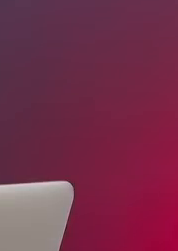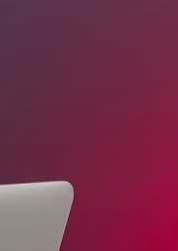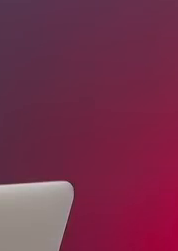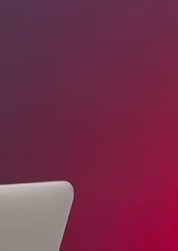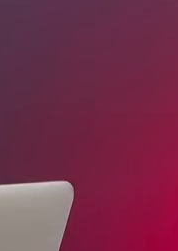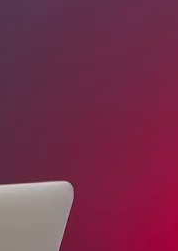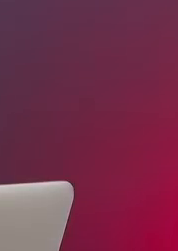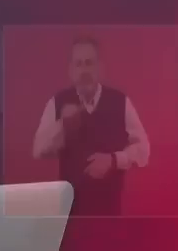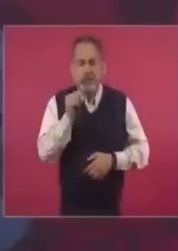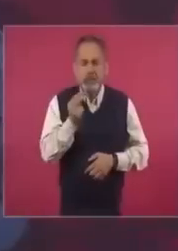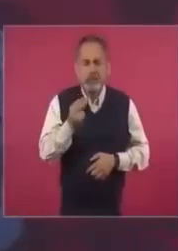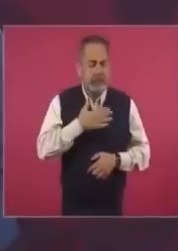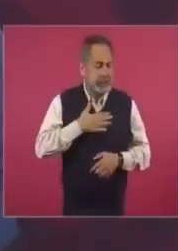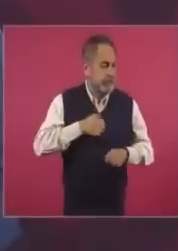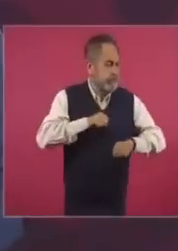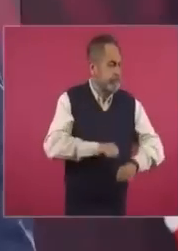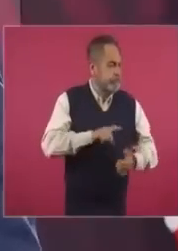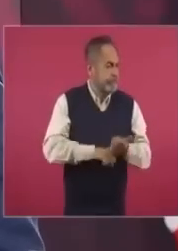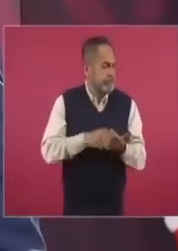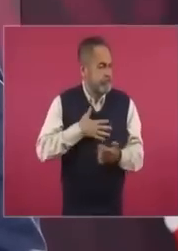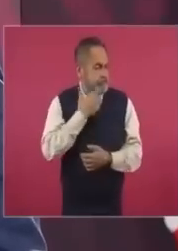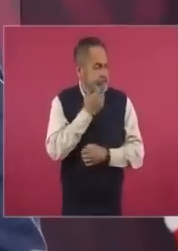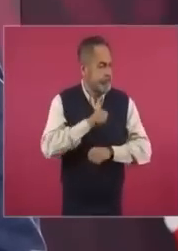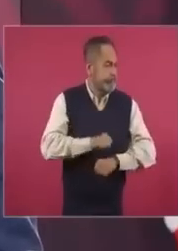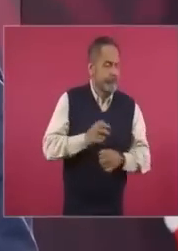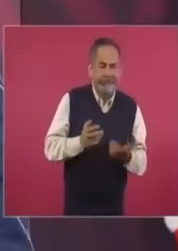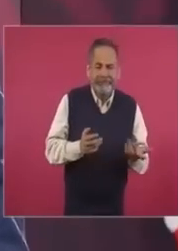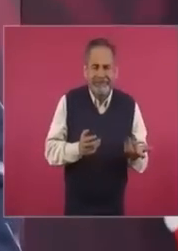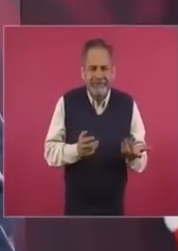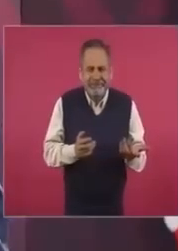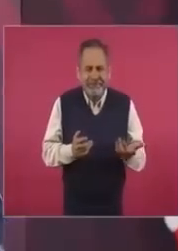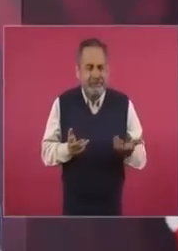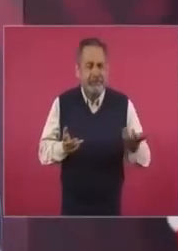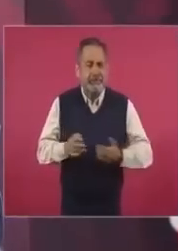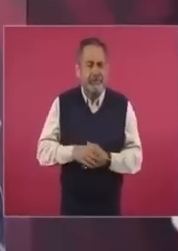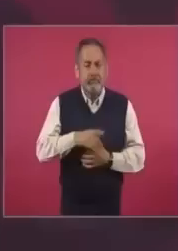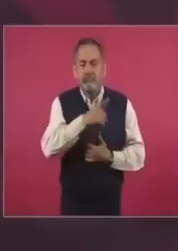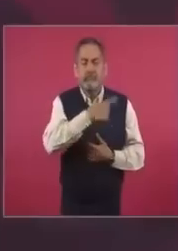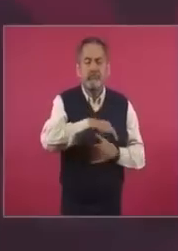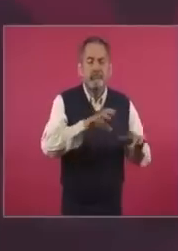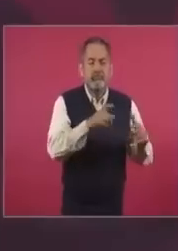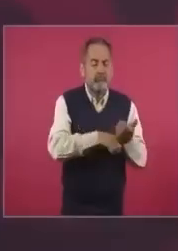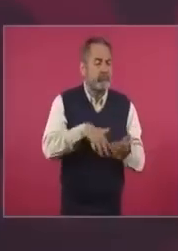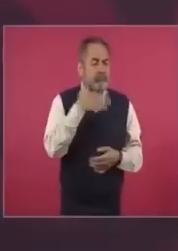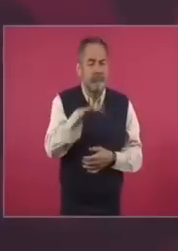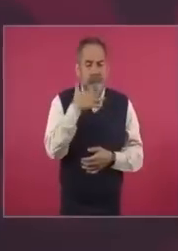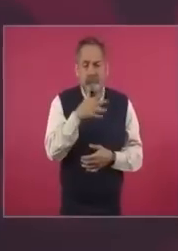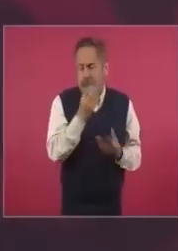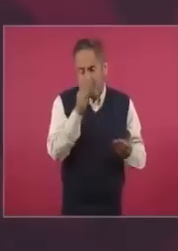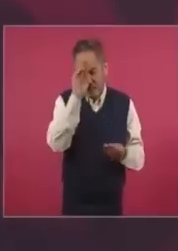la soberanía mexicana y también nuestra independencia y eso, que no